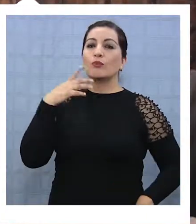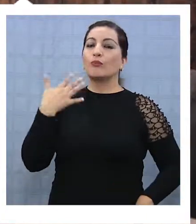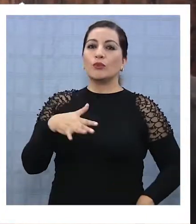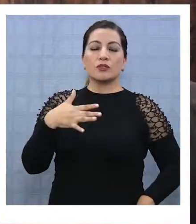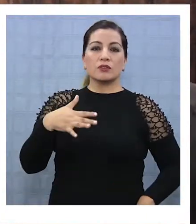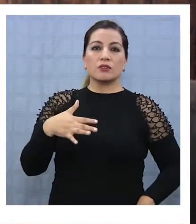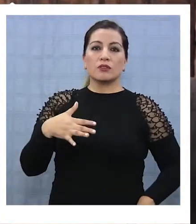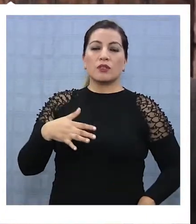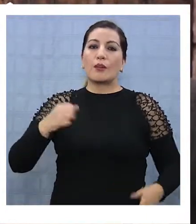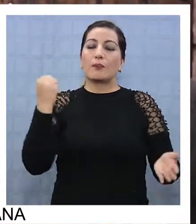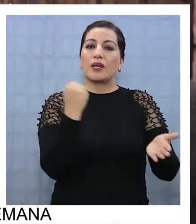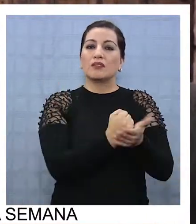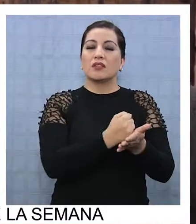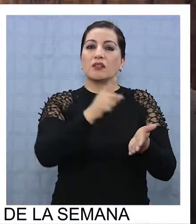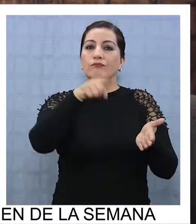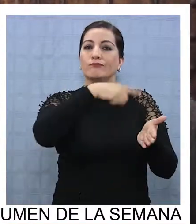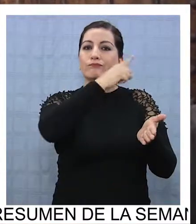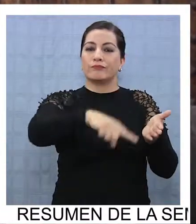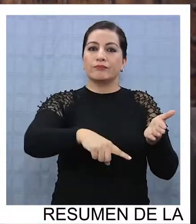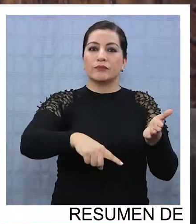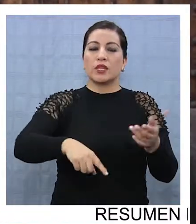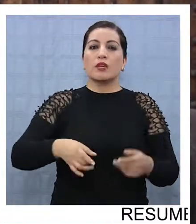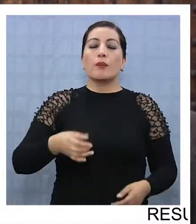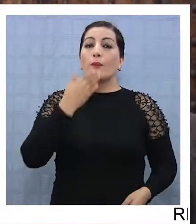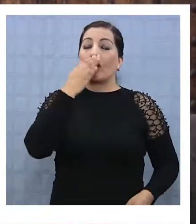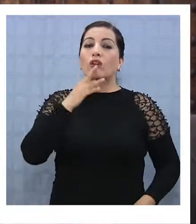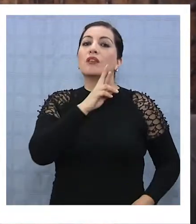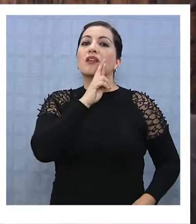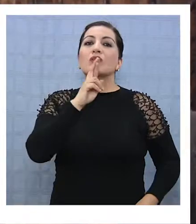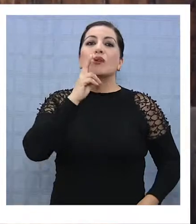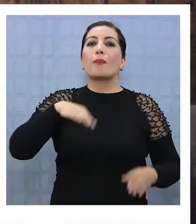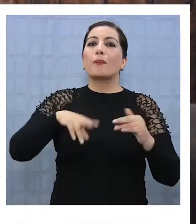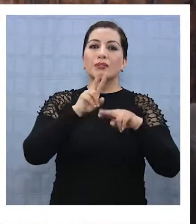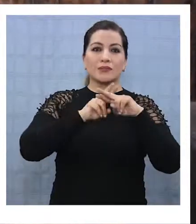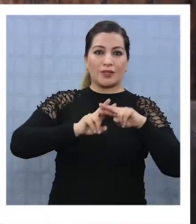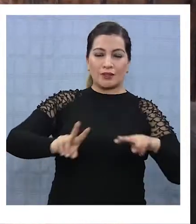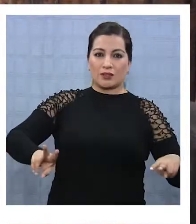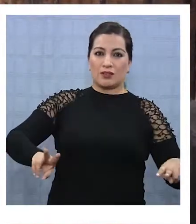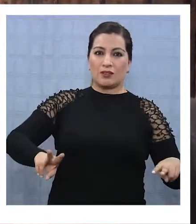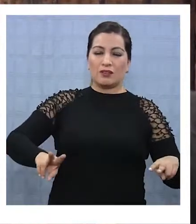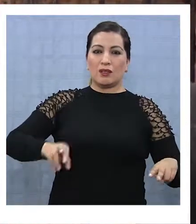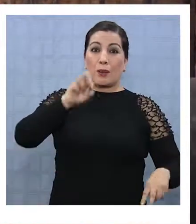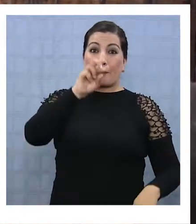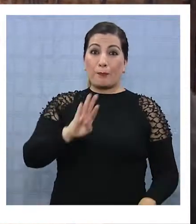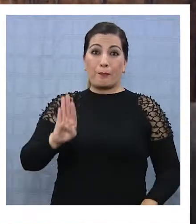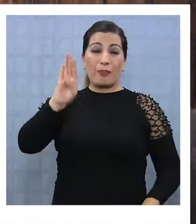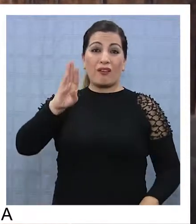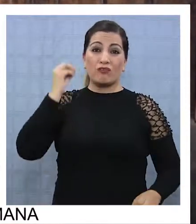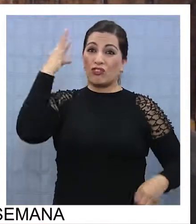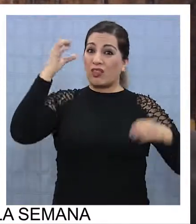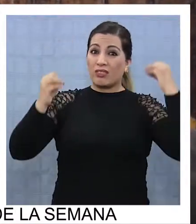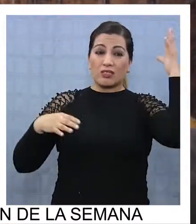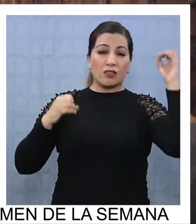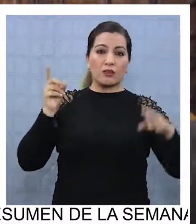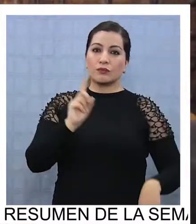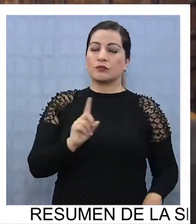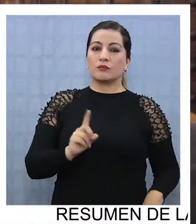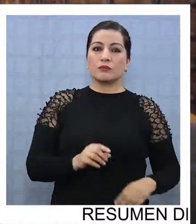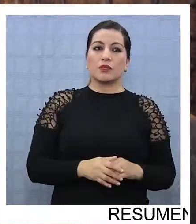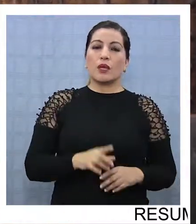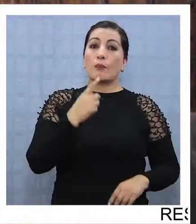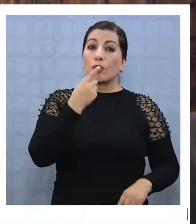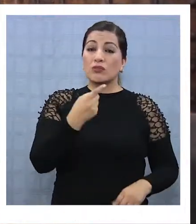Entonces lo importante es que se les saque la patente, que le den patente por último del restaurante, que es más tranquilo, pero de disco.